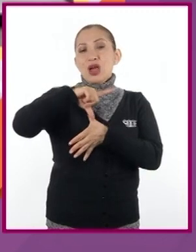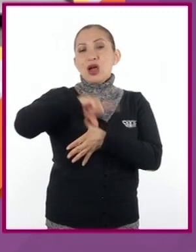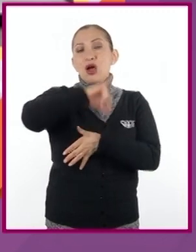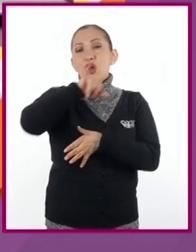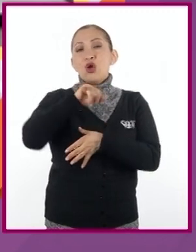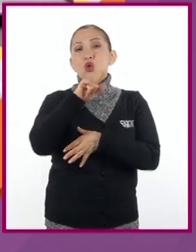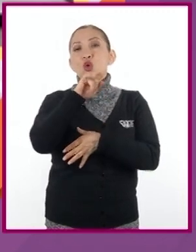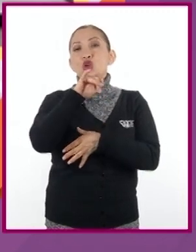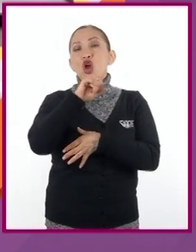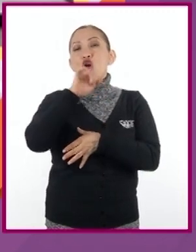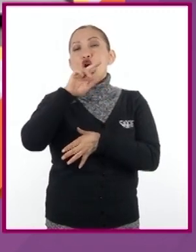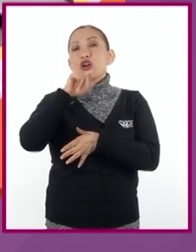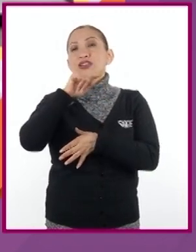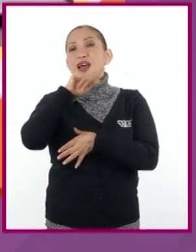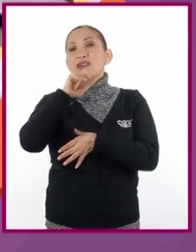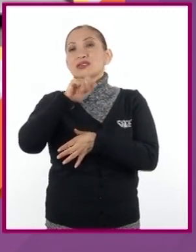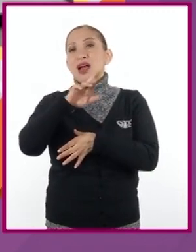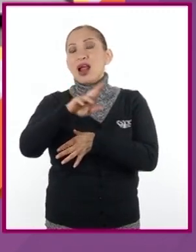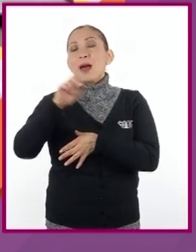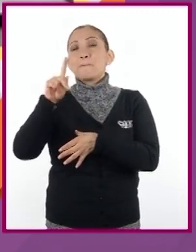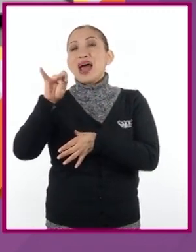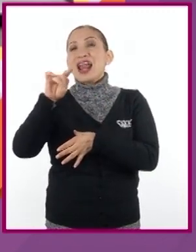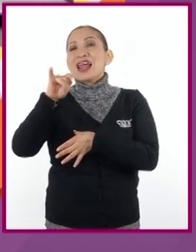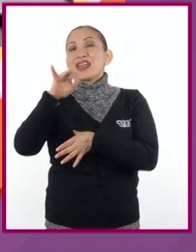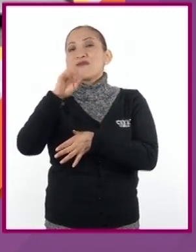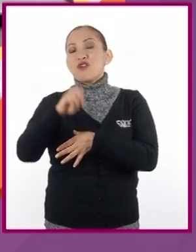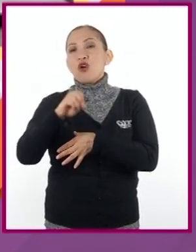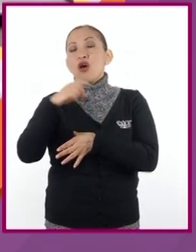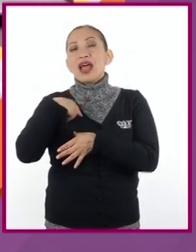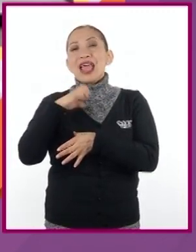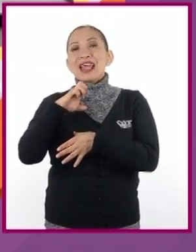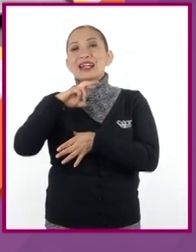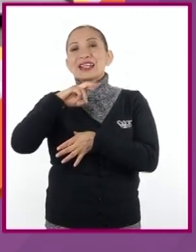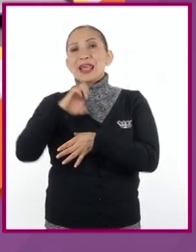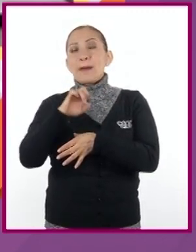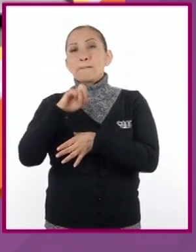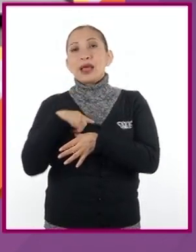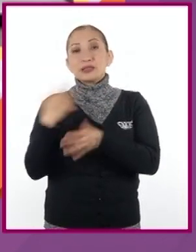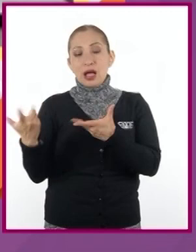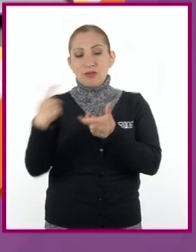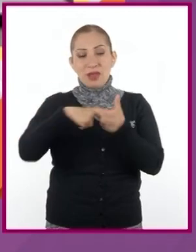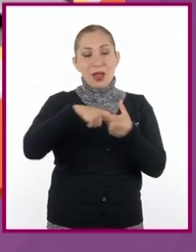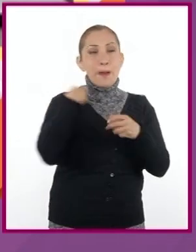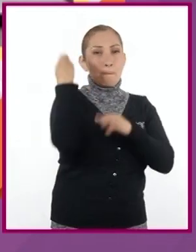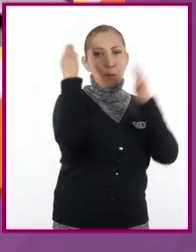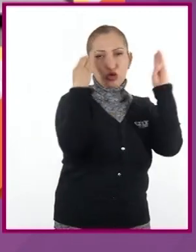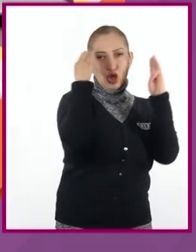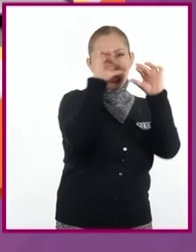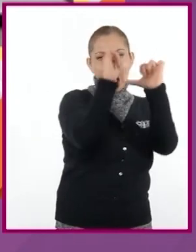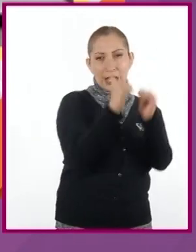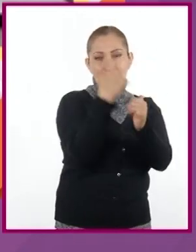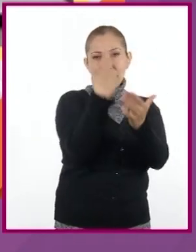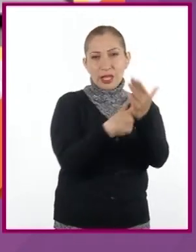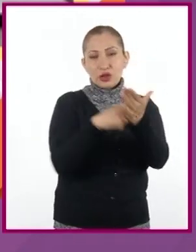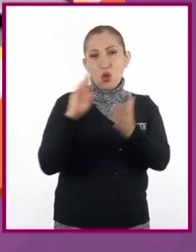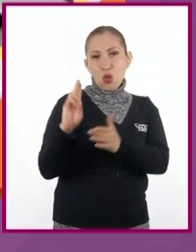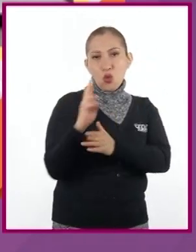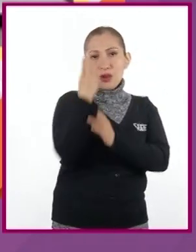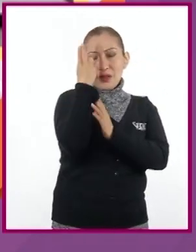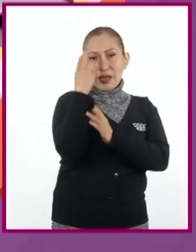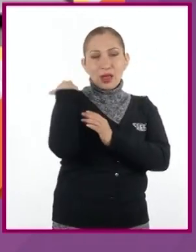Julio Cortázar en el Paraninfo Enrique Díaz de León, anexo al Museo de las Artes de la Universidad de